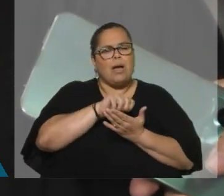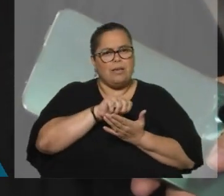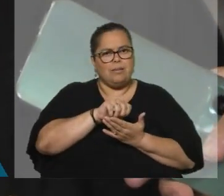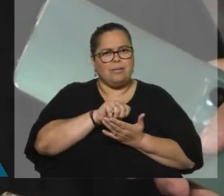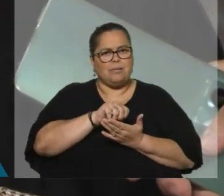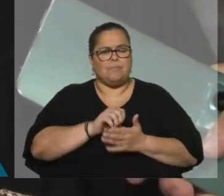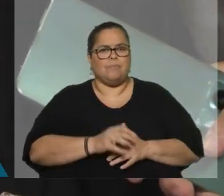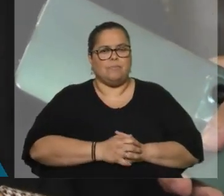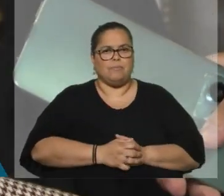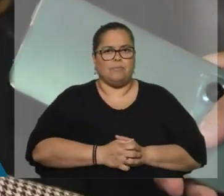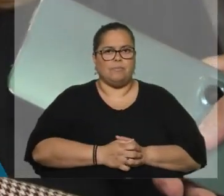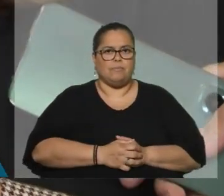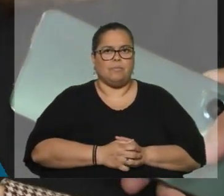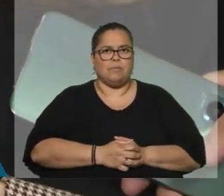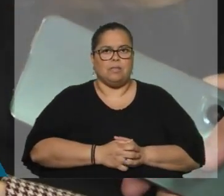eso